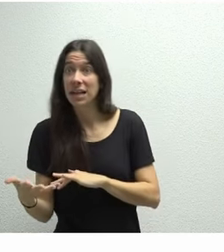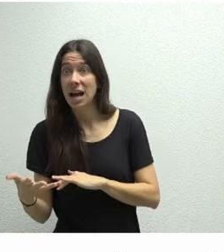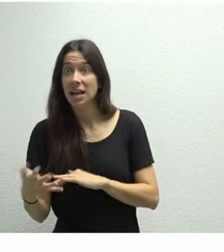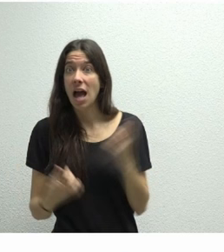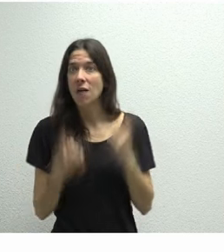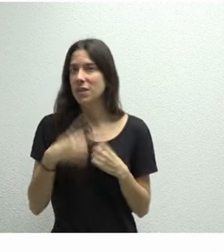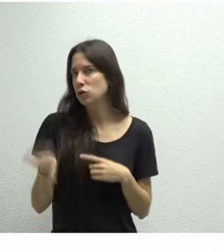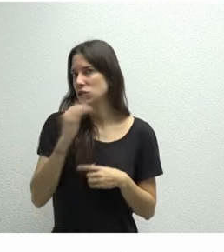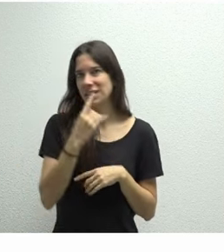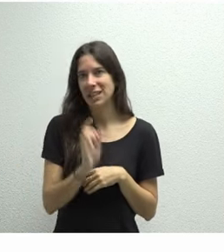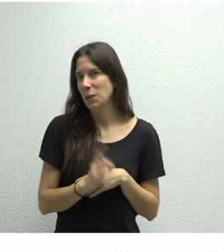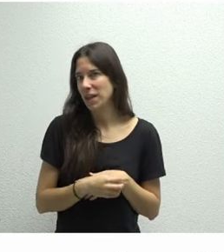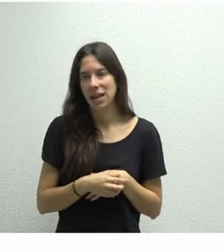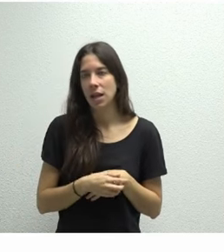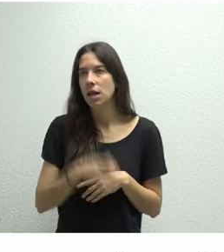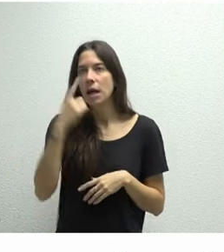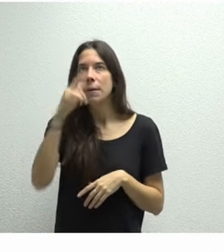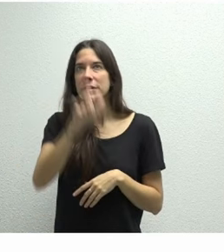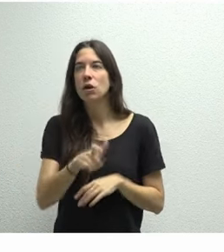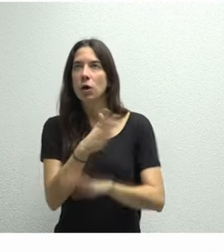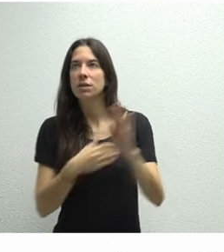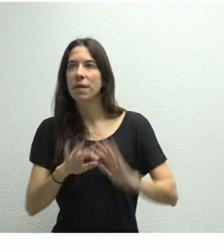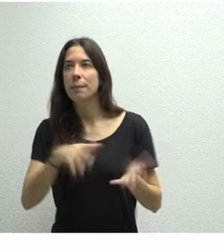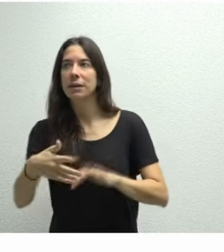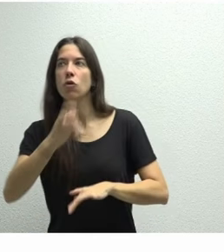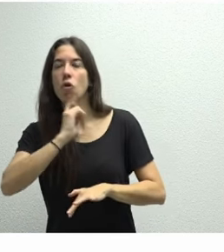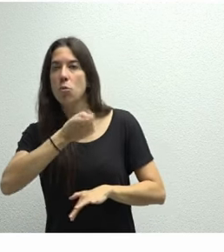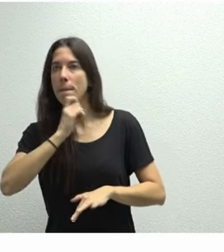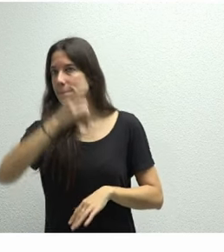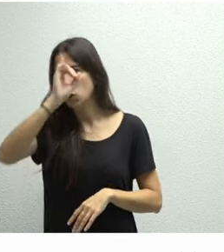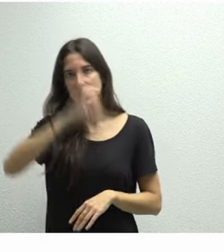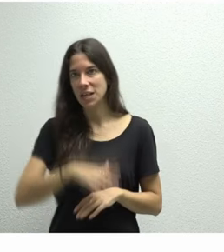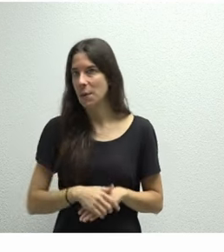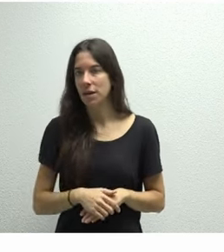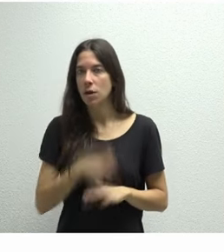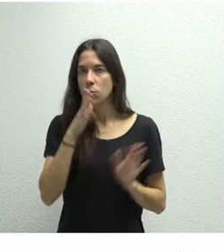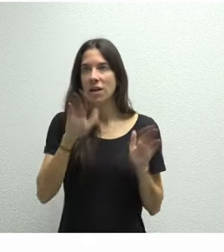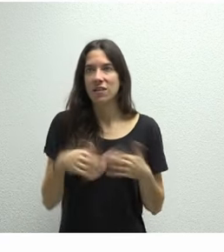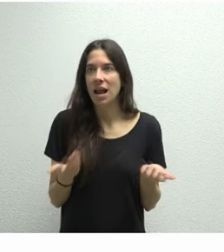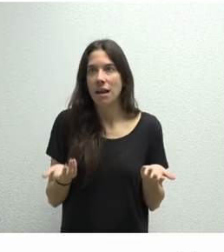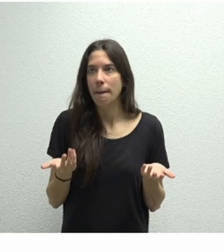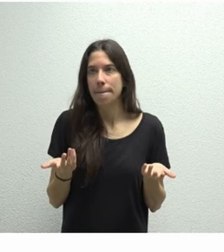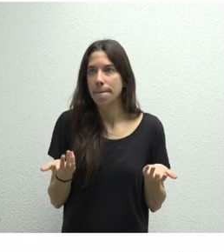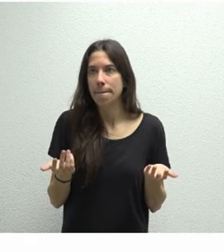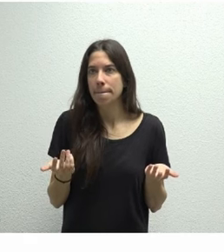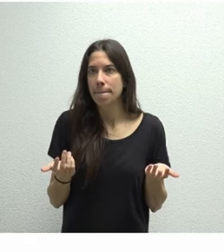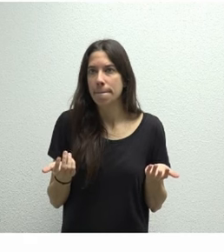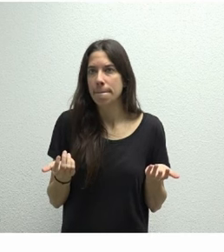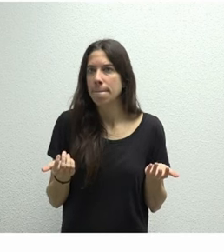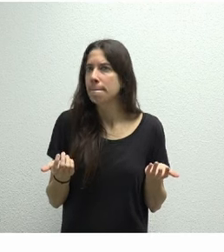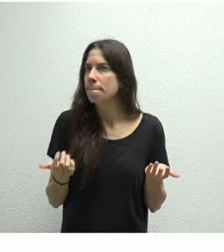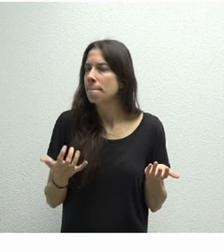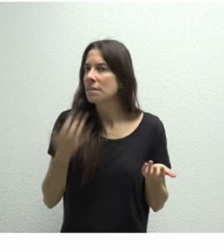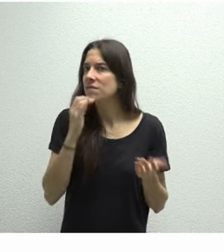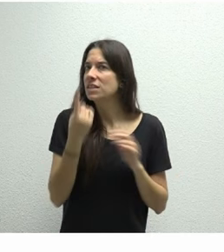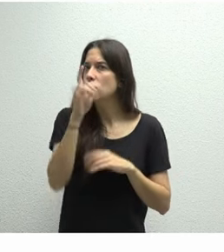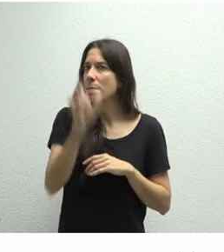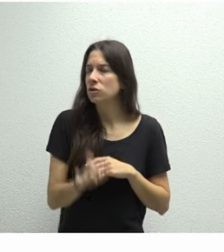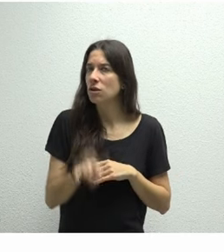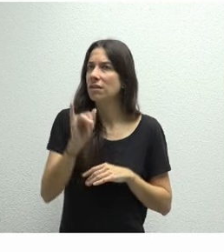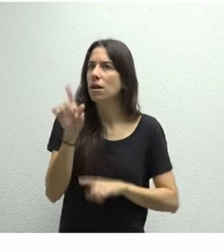cómo trasladarlos la porción con discapacidad porque de nuevo el efecto camiento No prima más no que si una persona tiene muchos